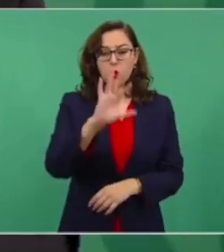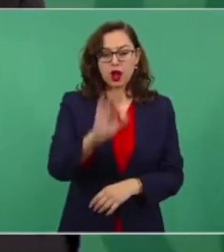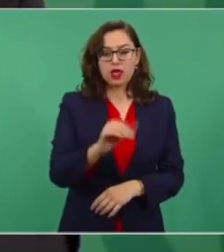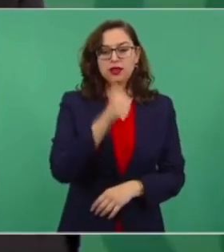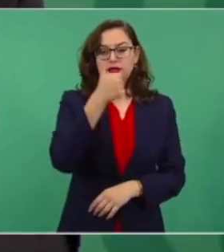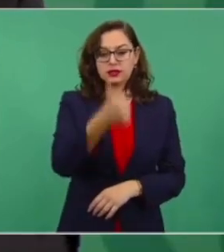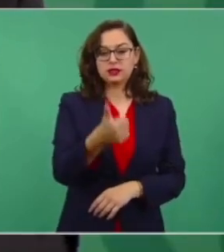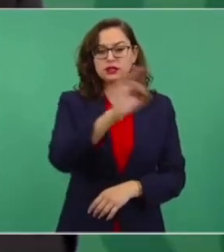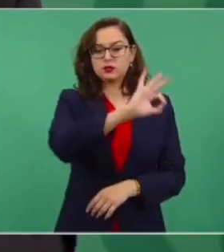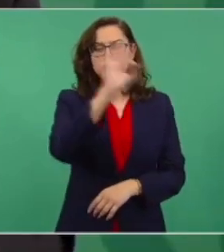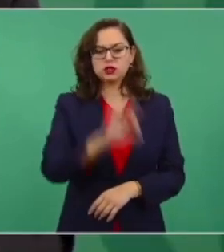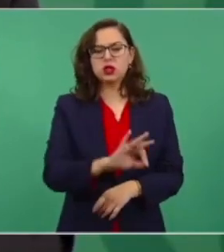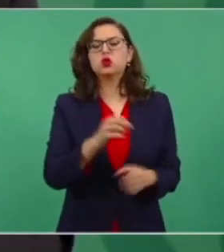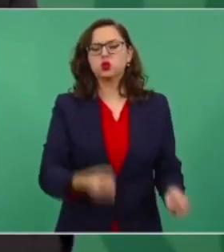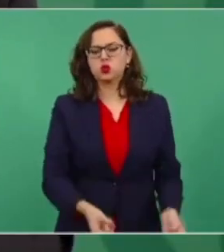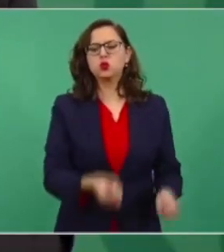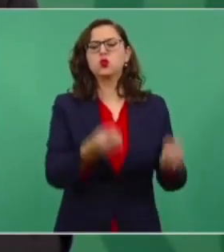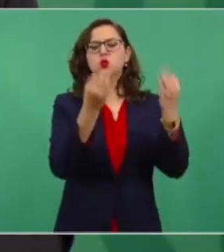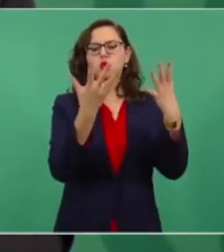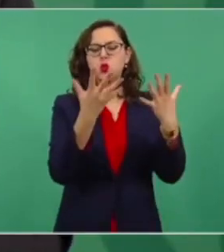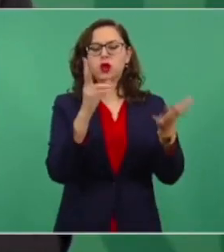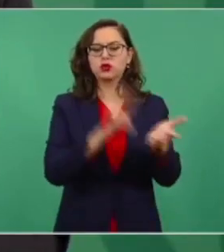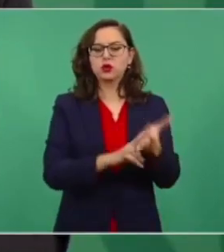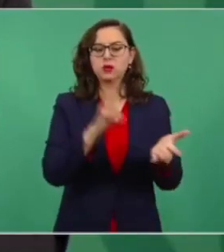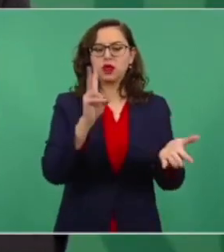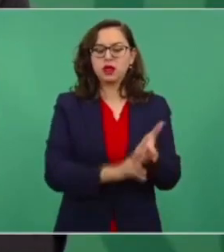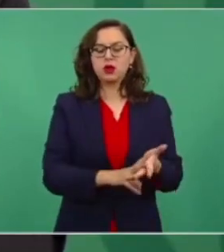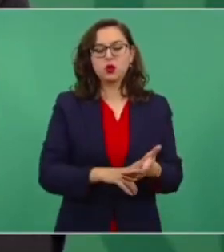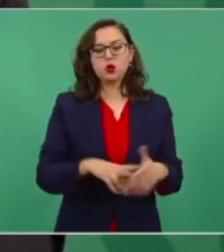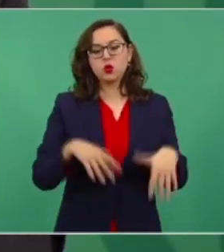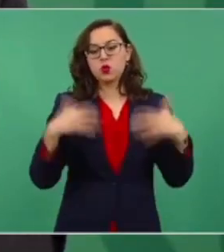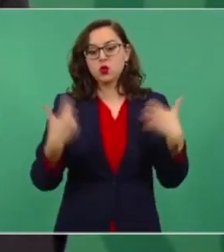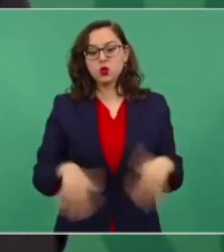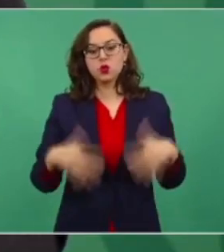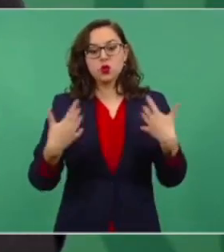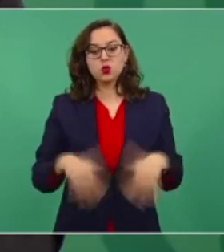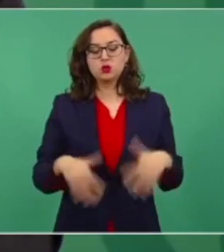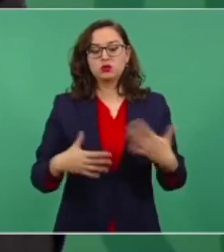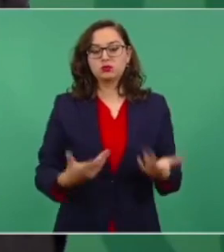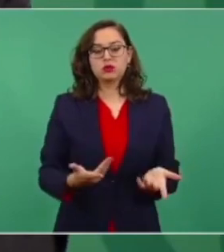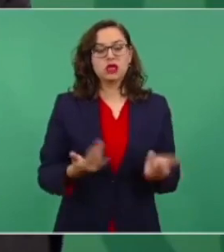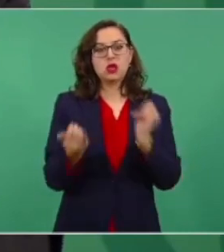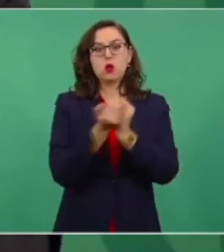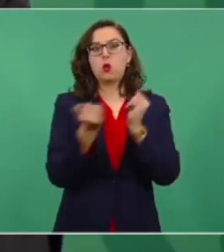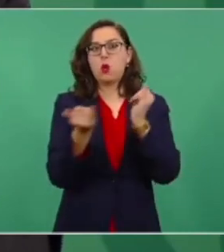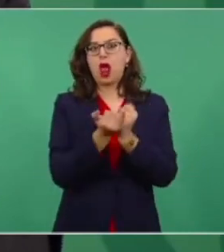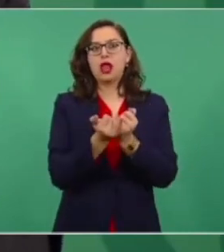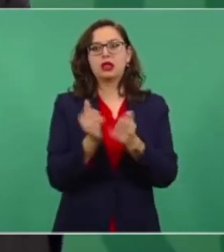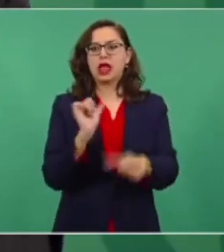del mercado de México? Es toda la electricidad que se consume en Argentina.